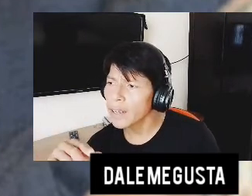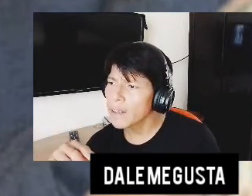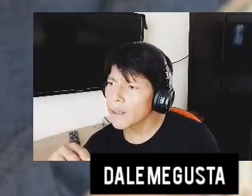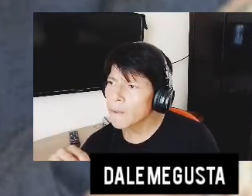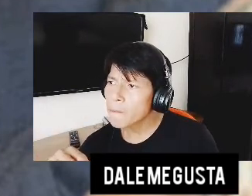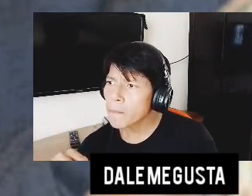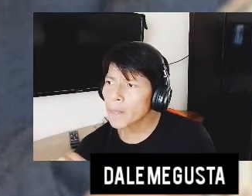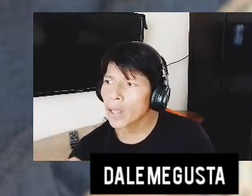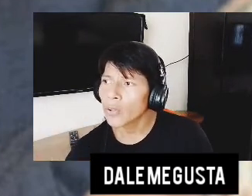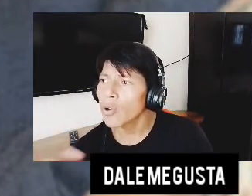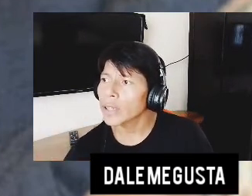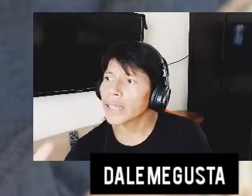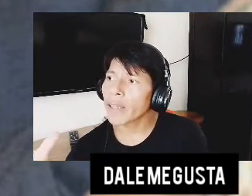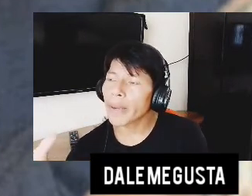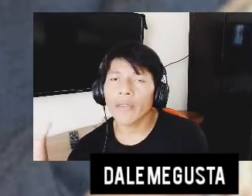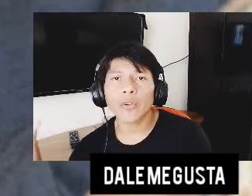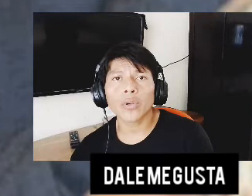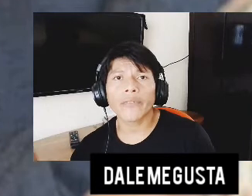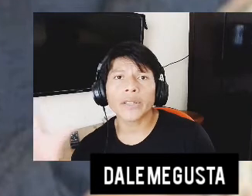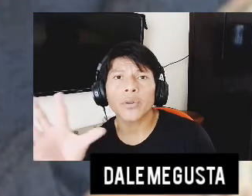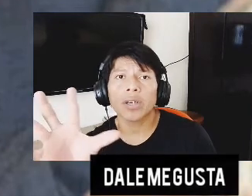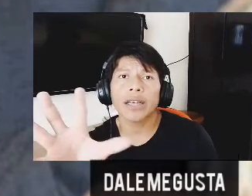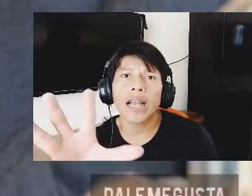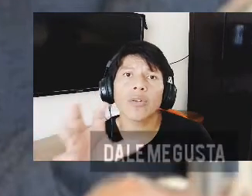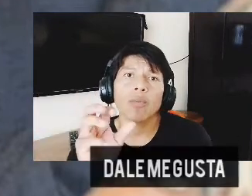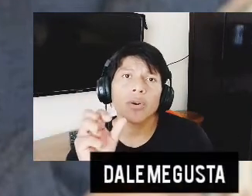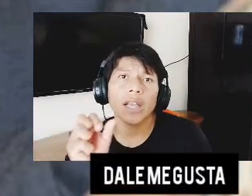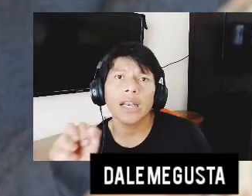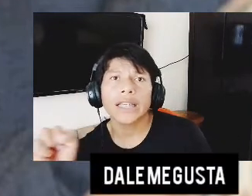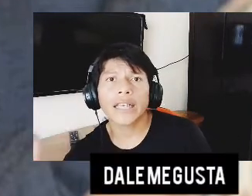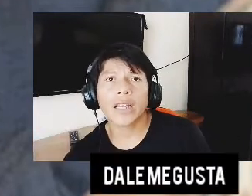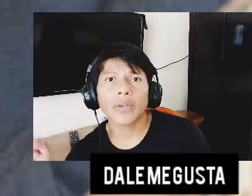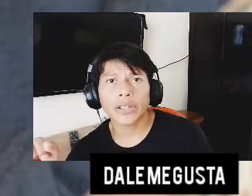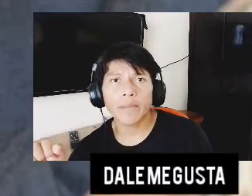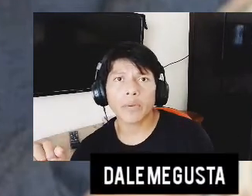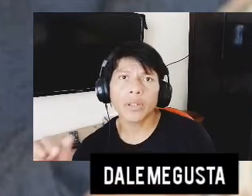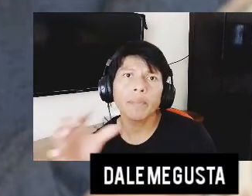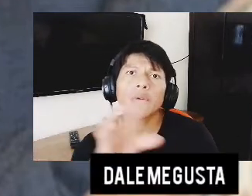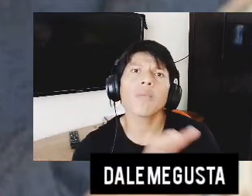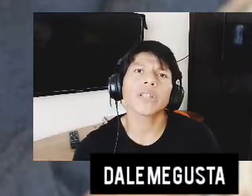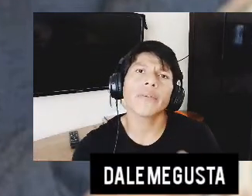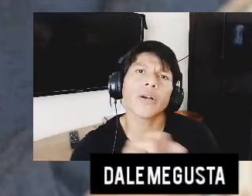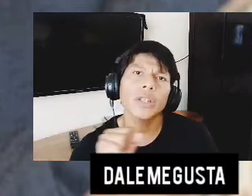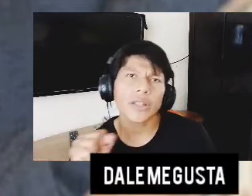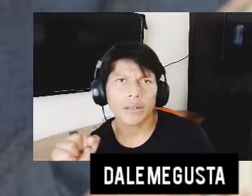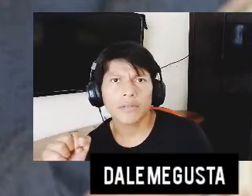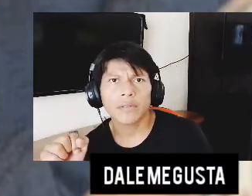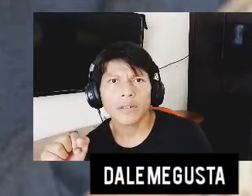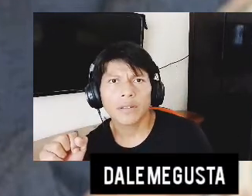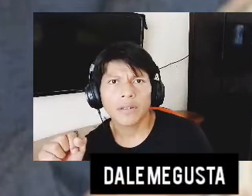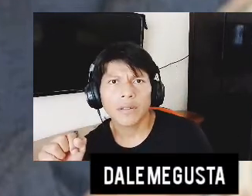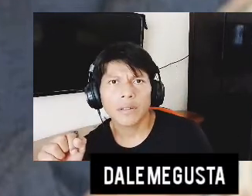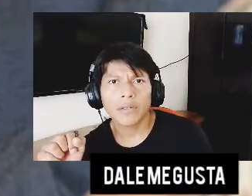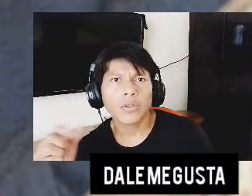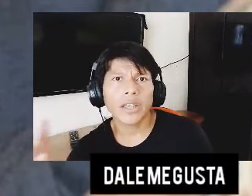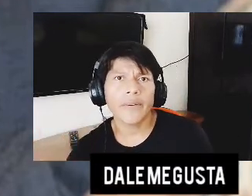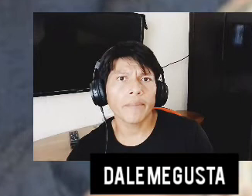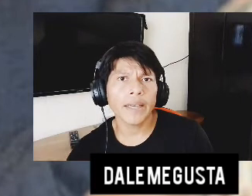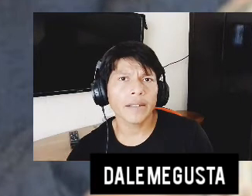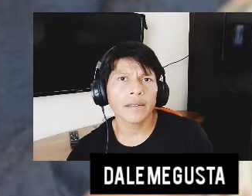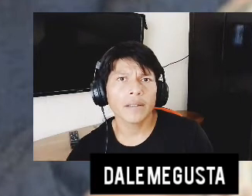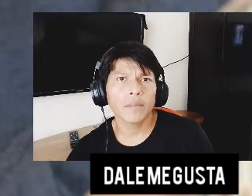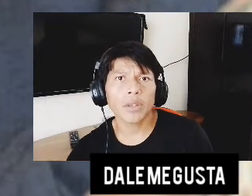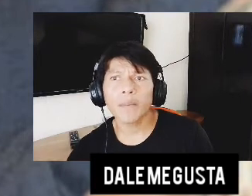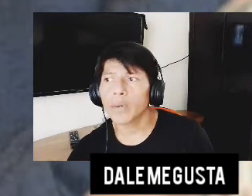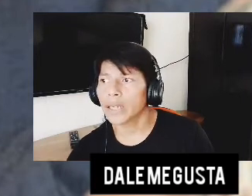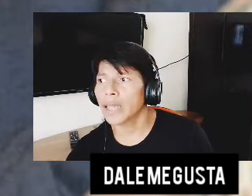etc. No, es que también hay fotografías con Ricardo Monreal y Claudia Sheinbaum. Sí, pero ¿cómo se llevan ahorita? No se llevan